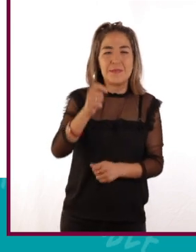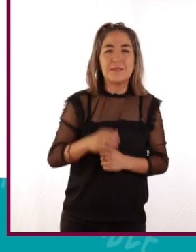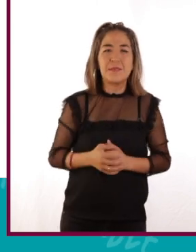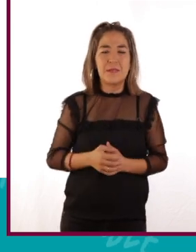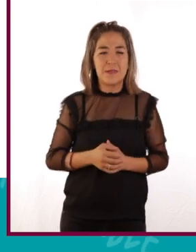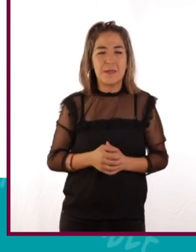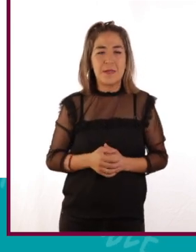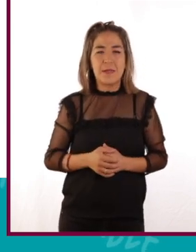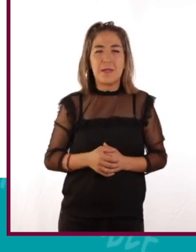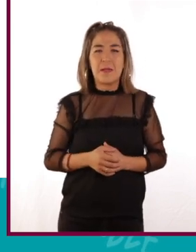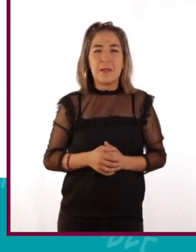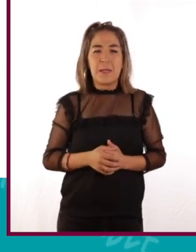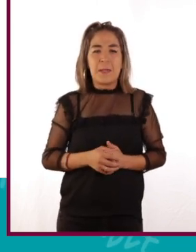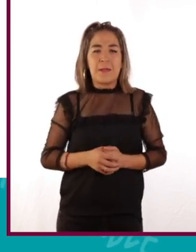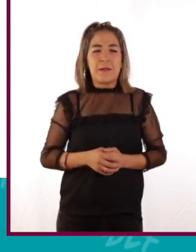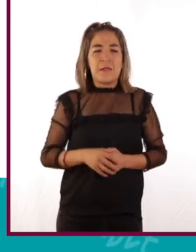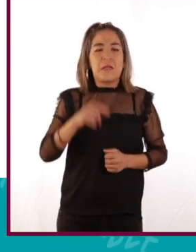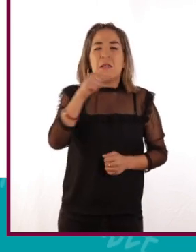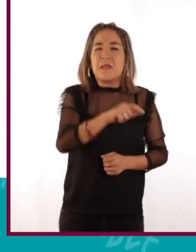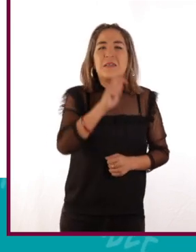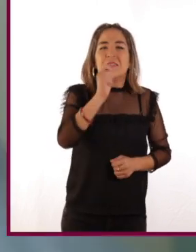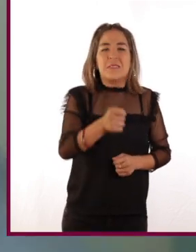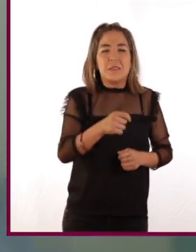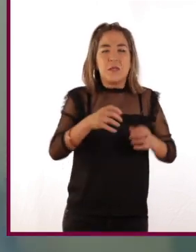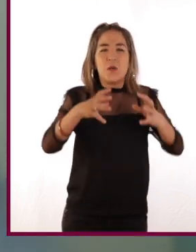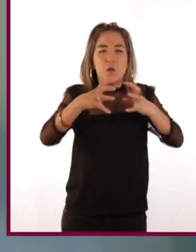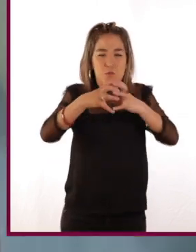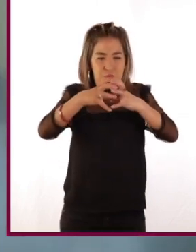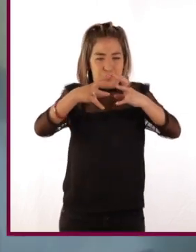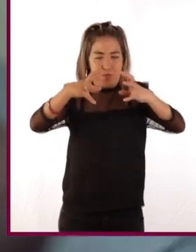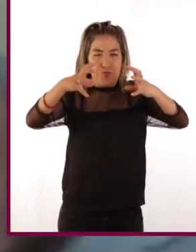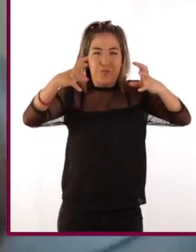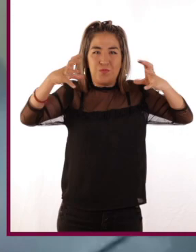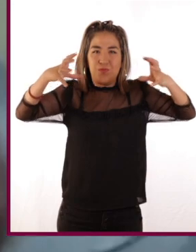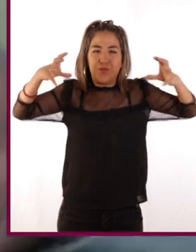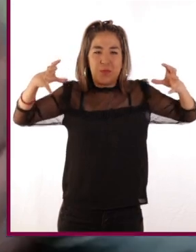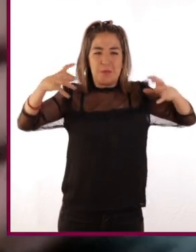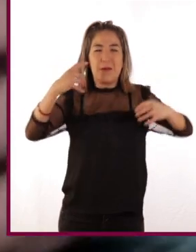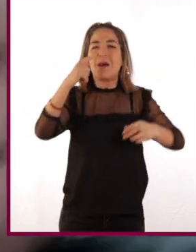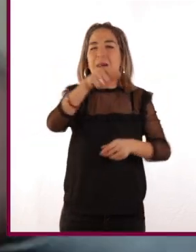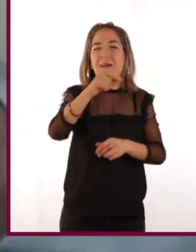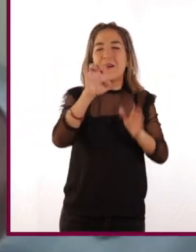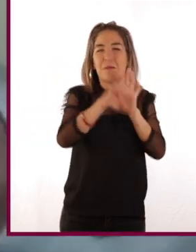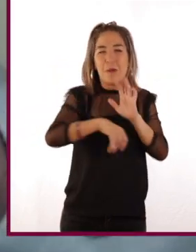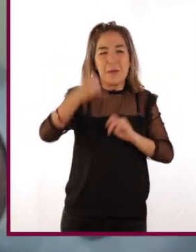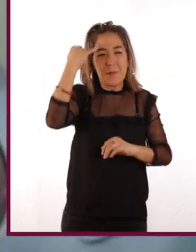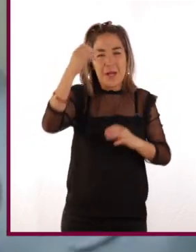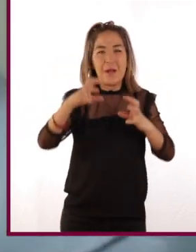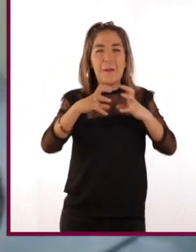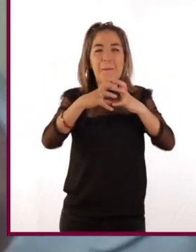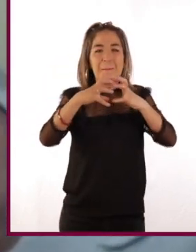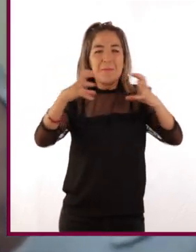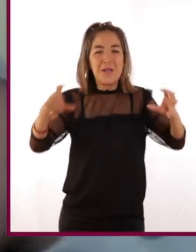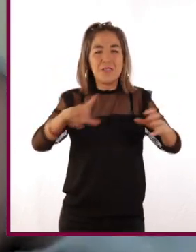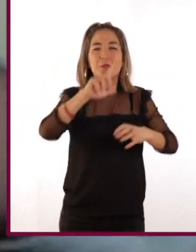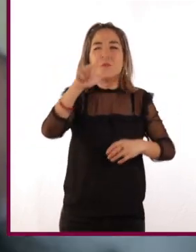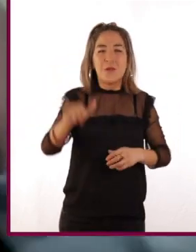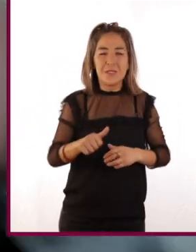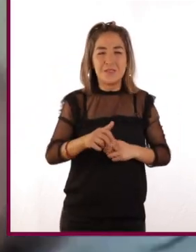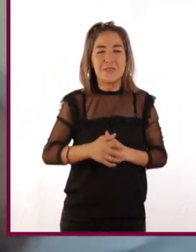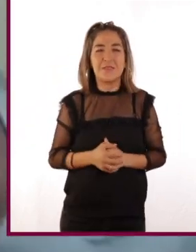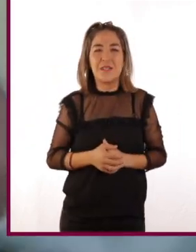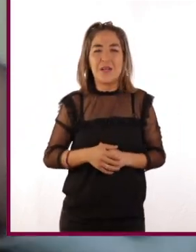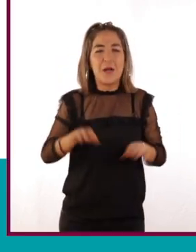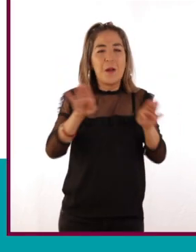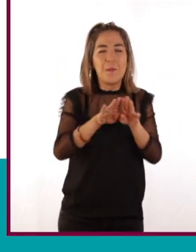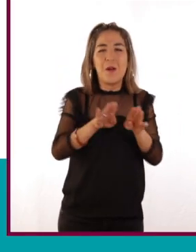yo, esta es la molécula del carbono 60, lo que voy a hacer es estirarlo. Vamos a imaginar de aquí en medio, lo voy a ir estirando y